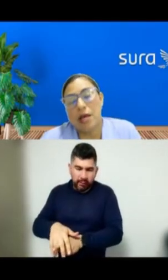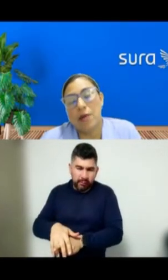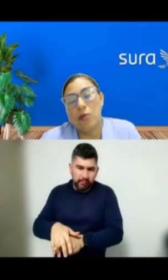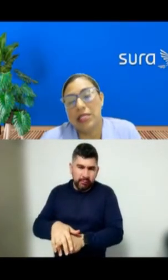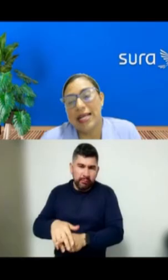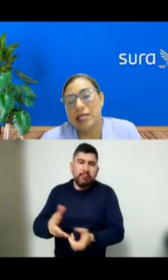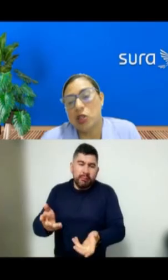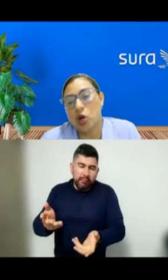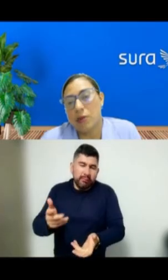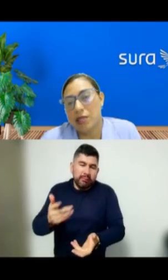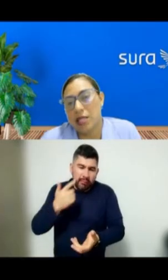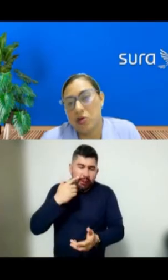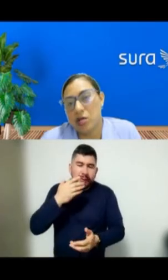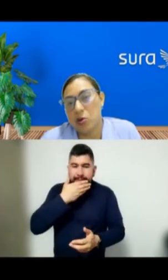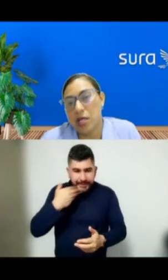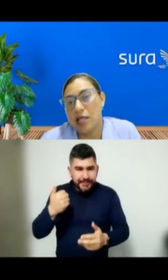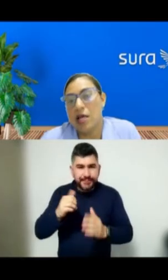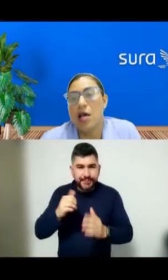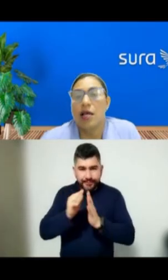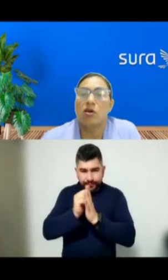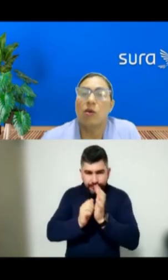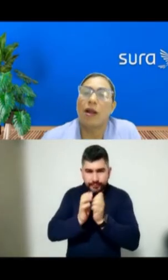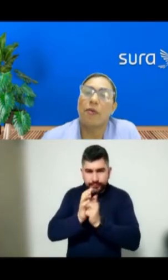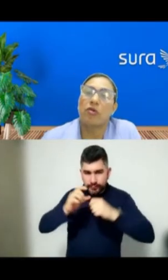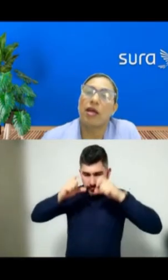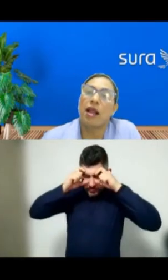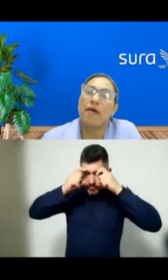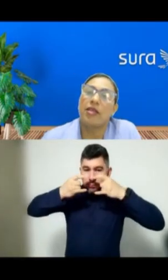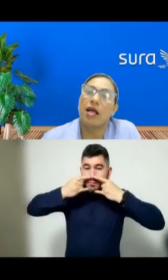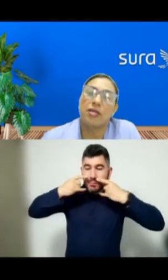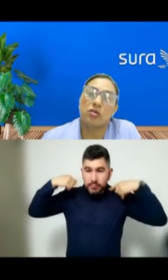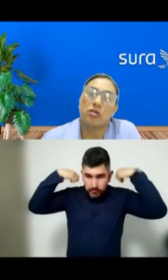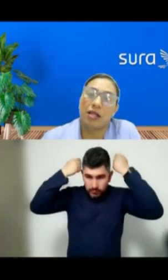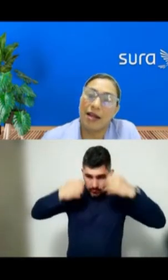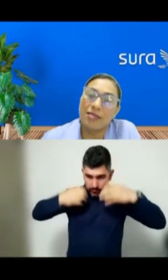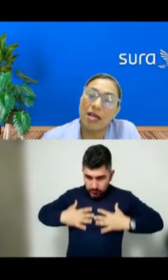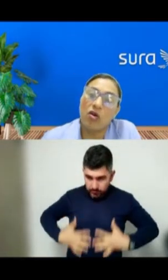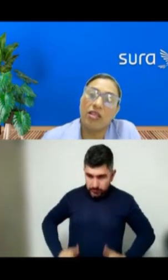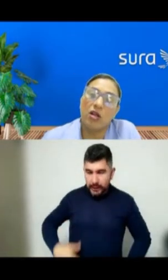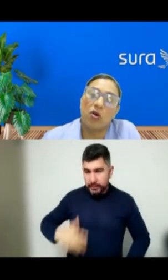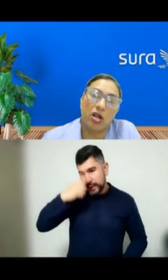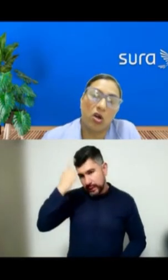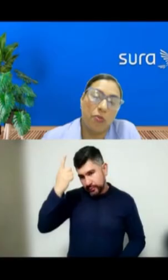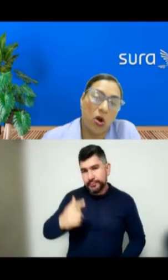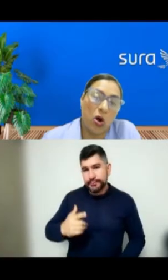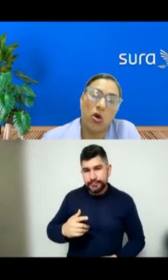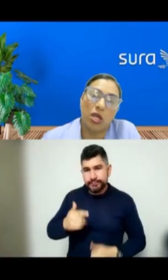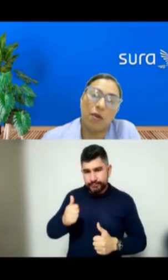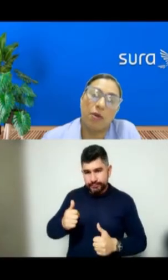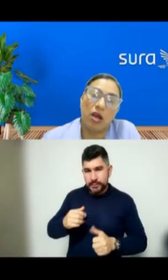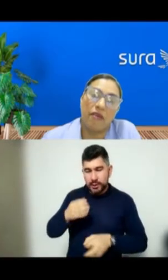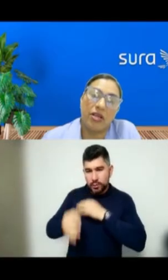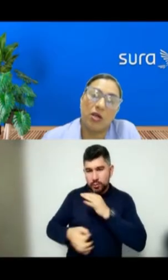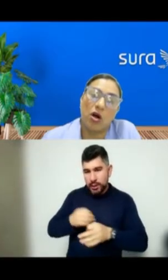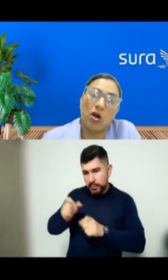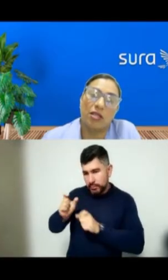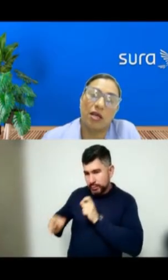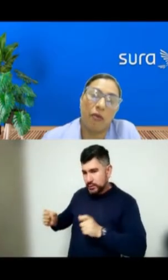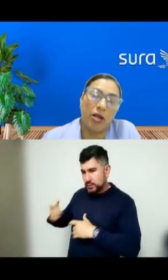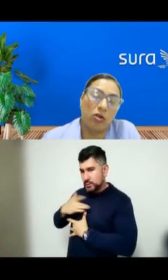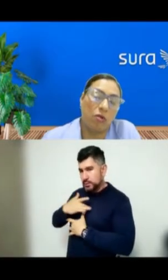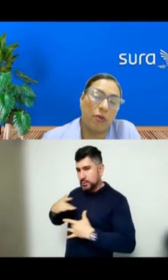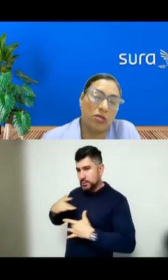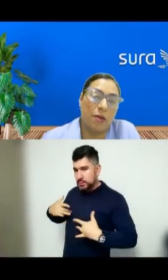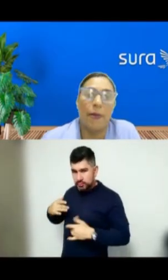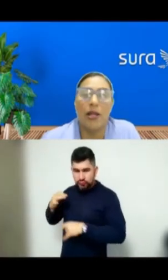por eso siempre debemos tener estas normas de bioseguridad, que son para proteger la vida del personal de la salud frente a los riesgos biológicos, químicos y físicos a